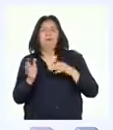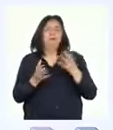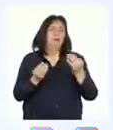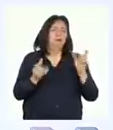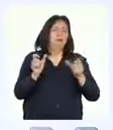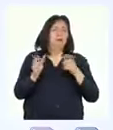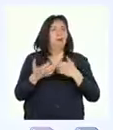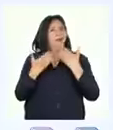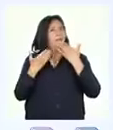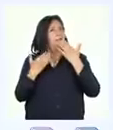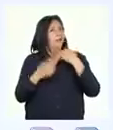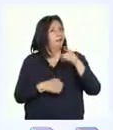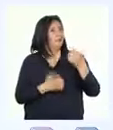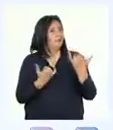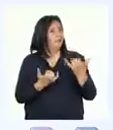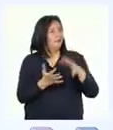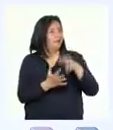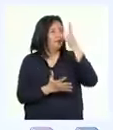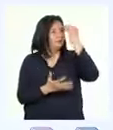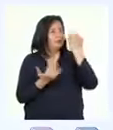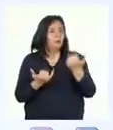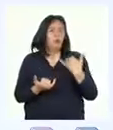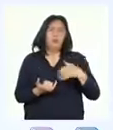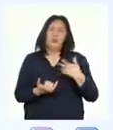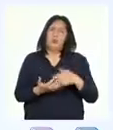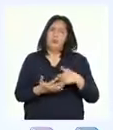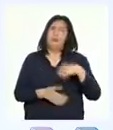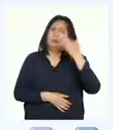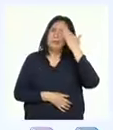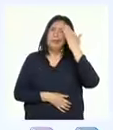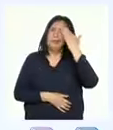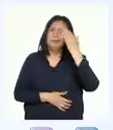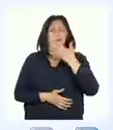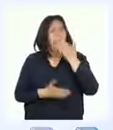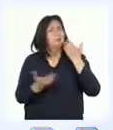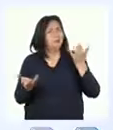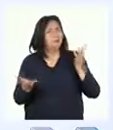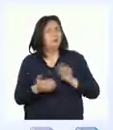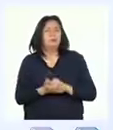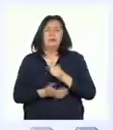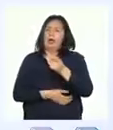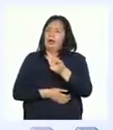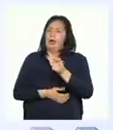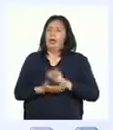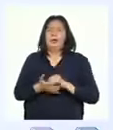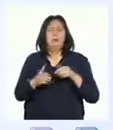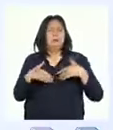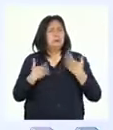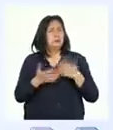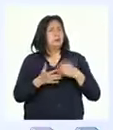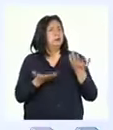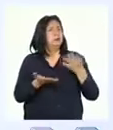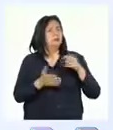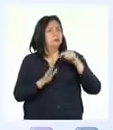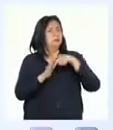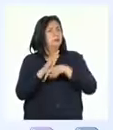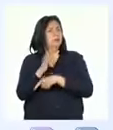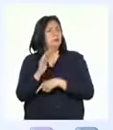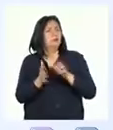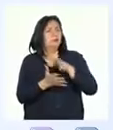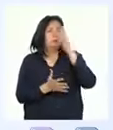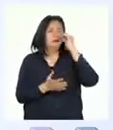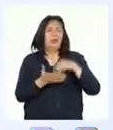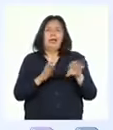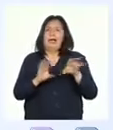personas, pero gracias a lo que hemos aprendido el día de hoy podemos ir conociéndolas mejor. Además, podemos profundizar lo aprendido realizando